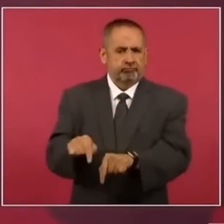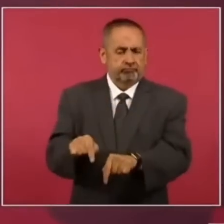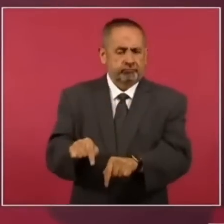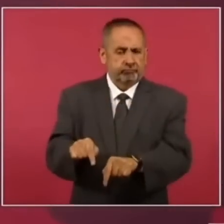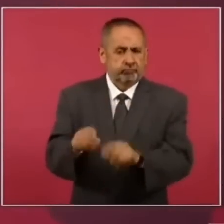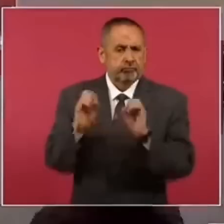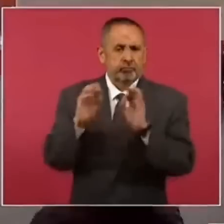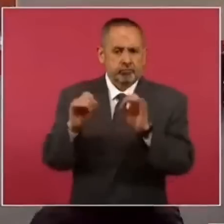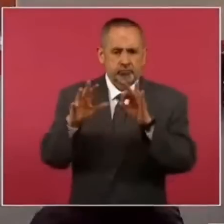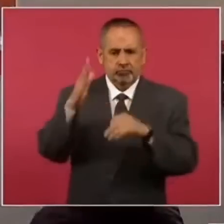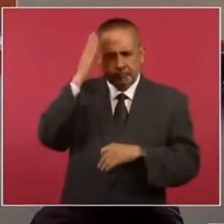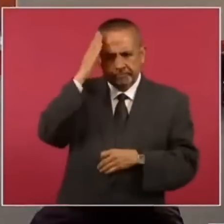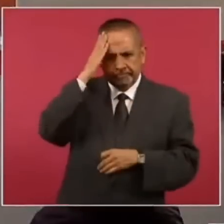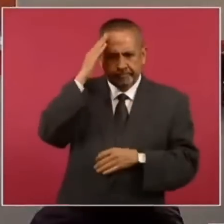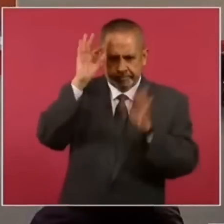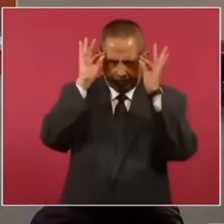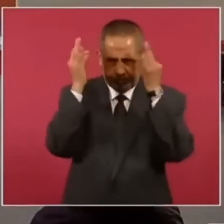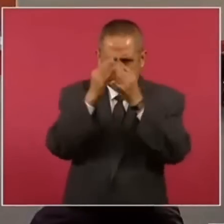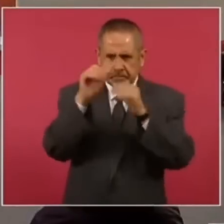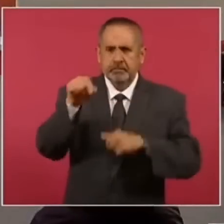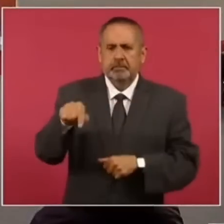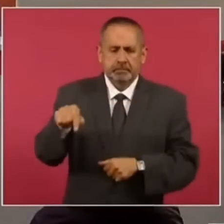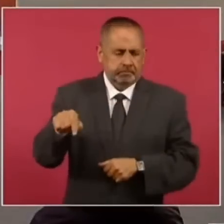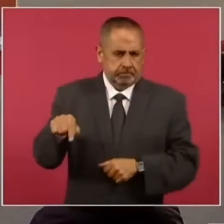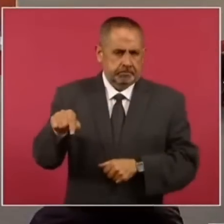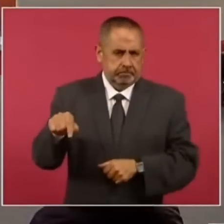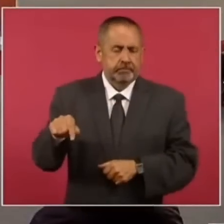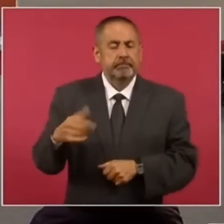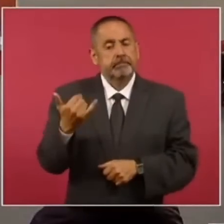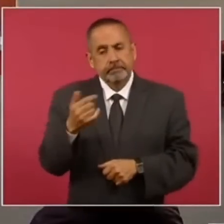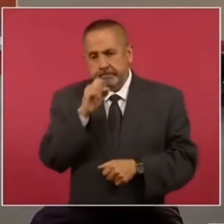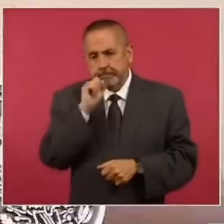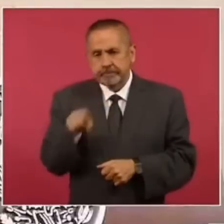mismo tiempo va